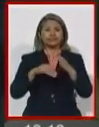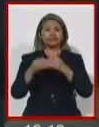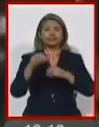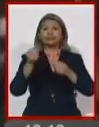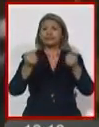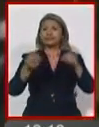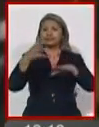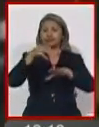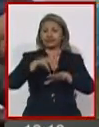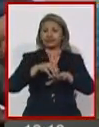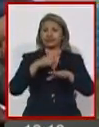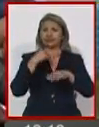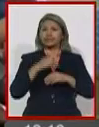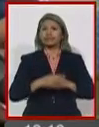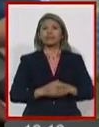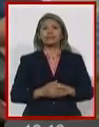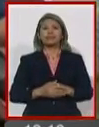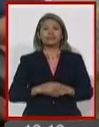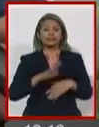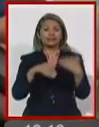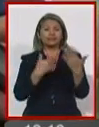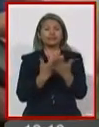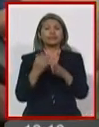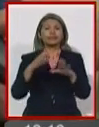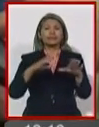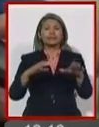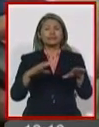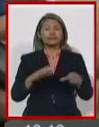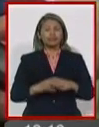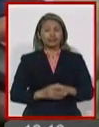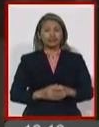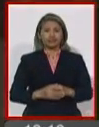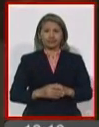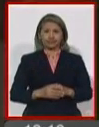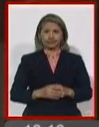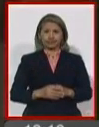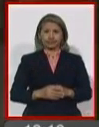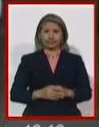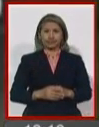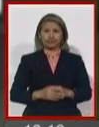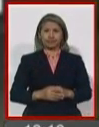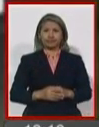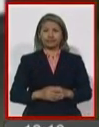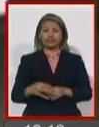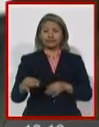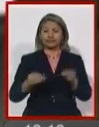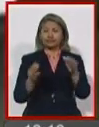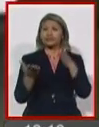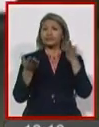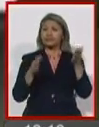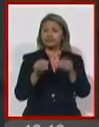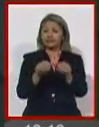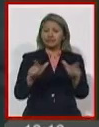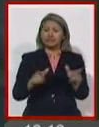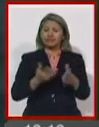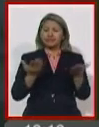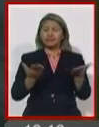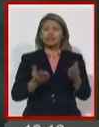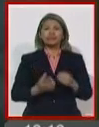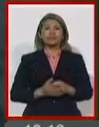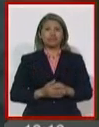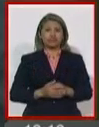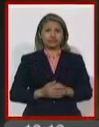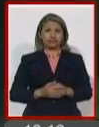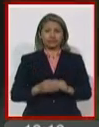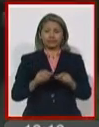de un automóvil. Confirmamos todos los hechos que hubieran sido atribuidos inicialmente. La forma de muerte, el lugar donde se produjo el